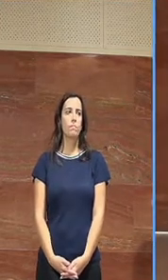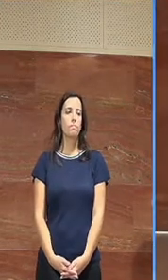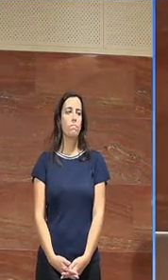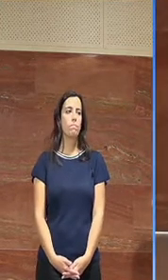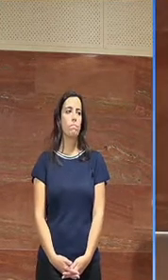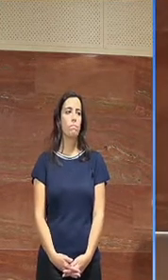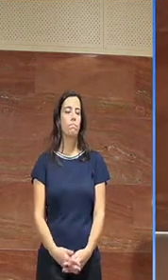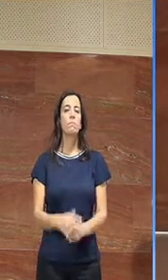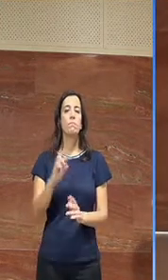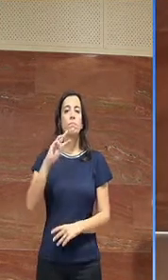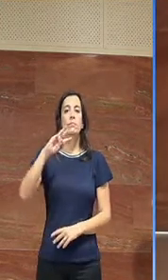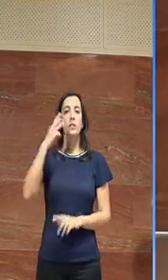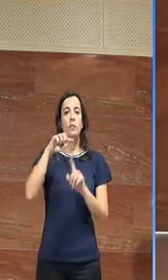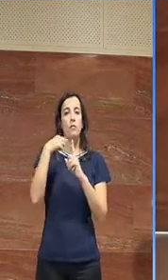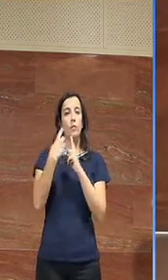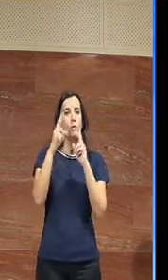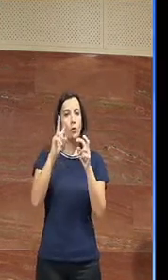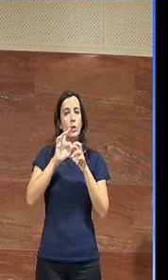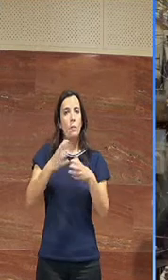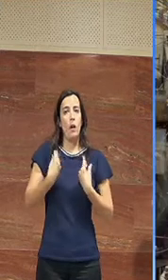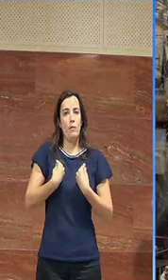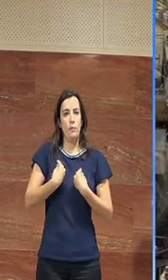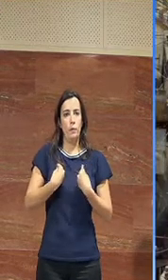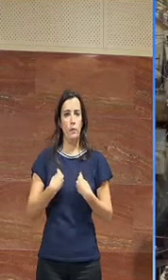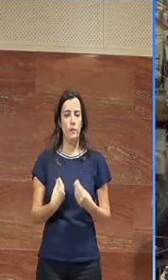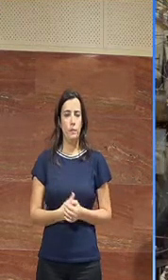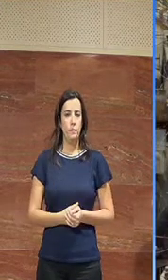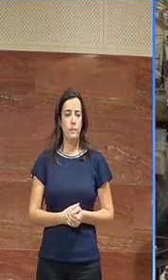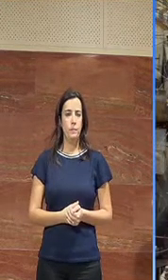El tercer factor, el factor de la habitabilidad.